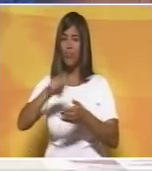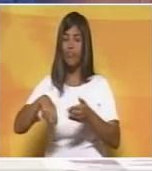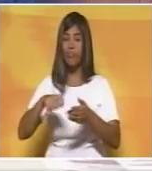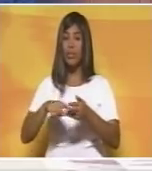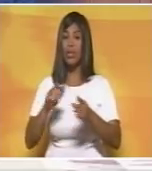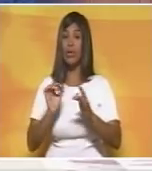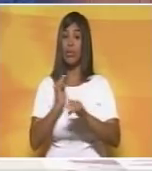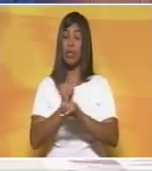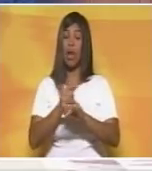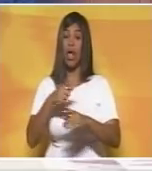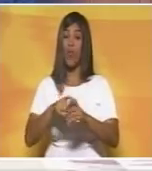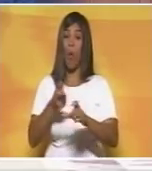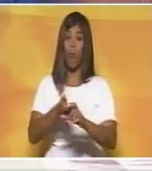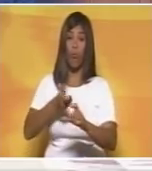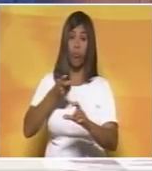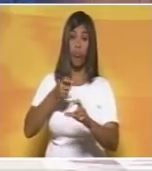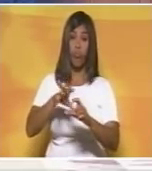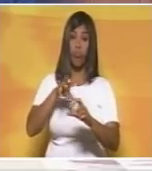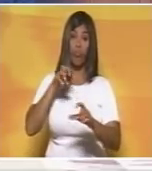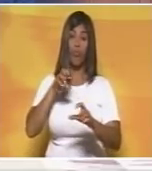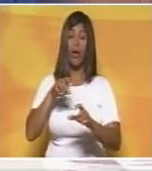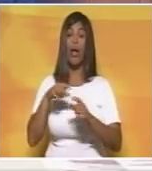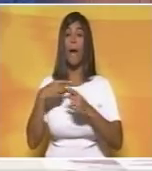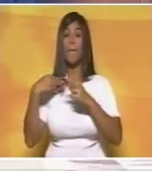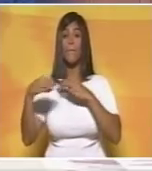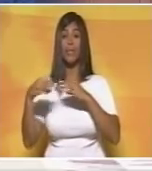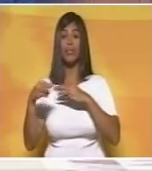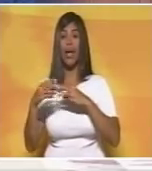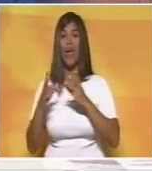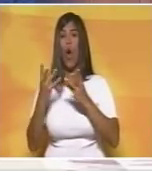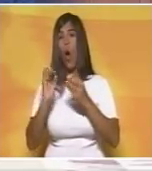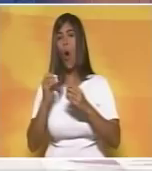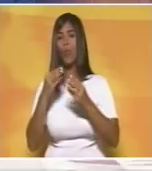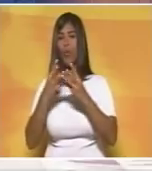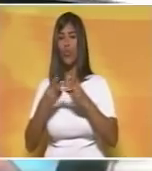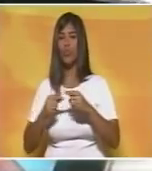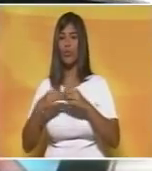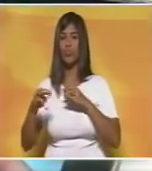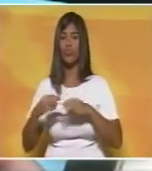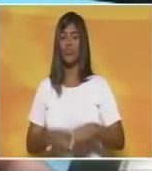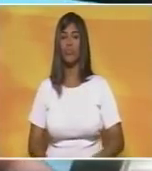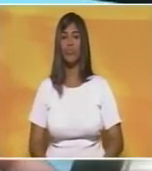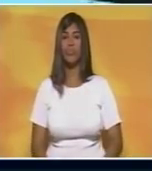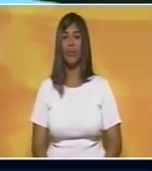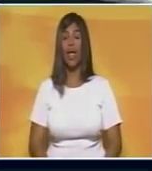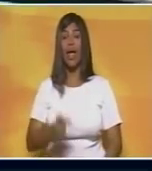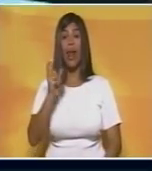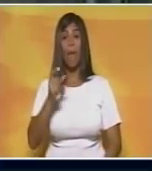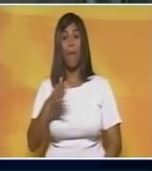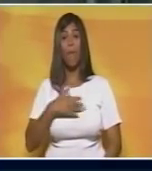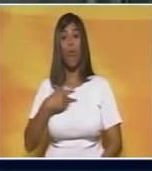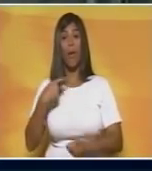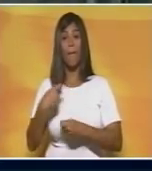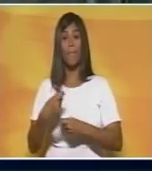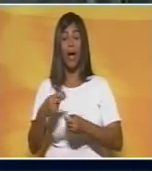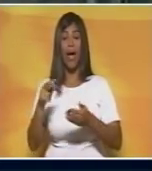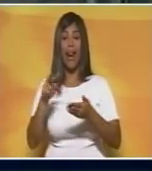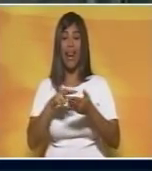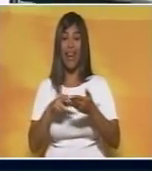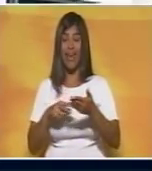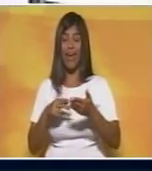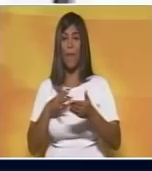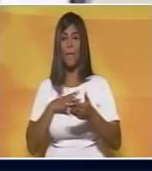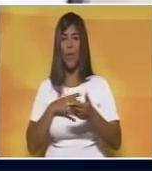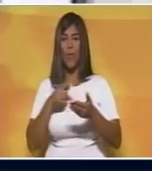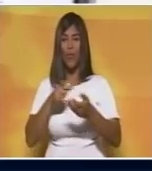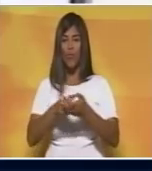comerciales a través de códigos QR, mensajería de texto y códigos numéricos. El cliente puede pagar bien sea a través de la lectura del código